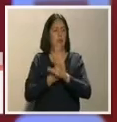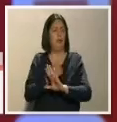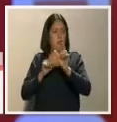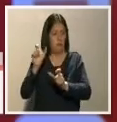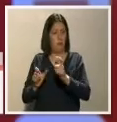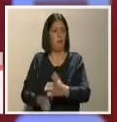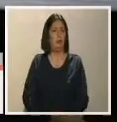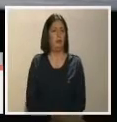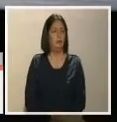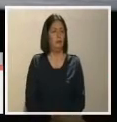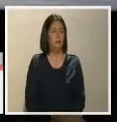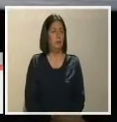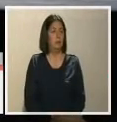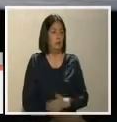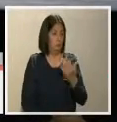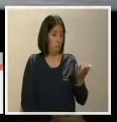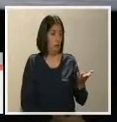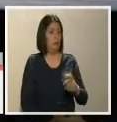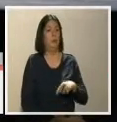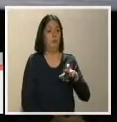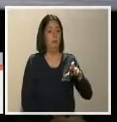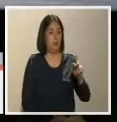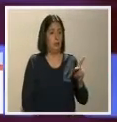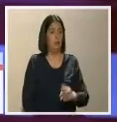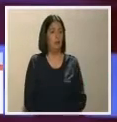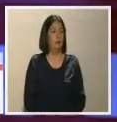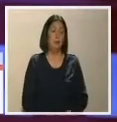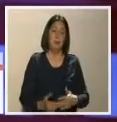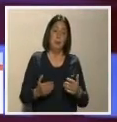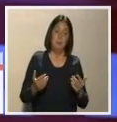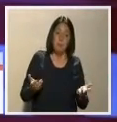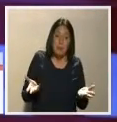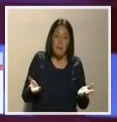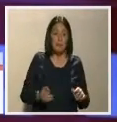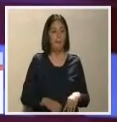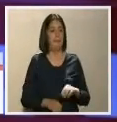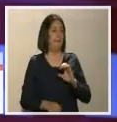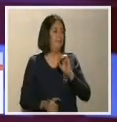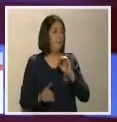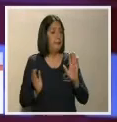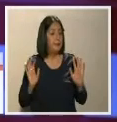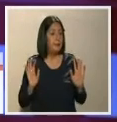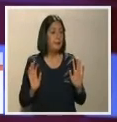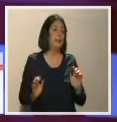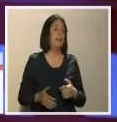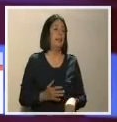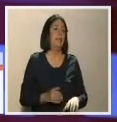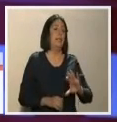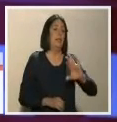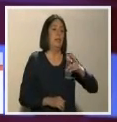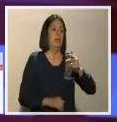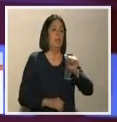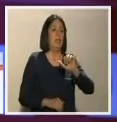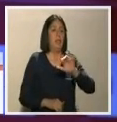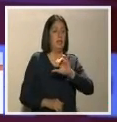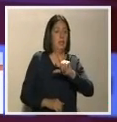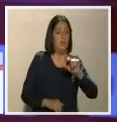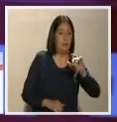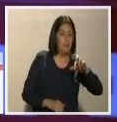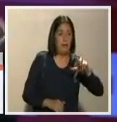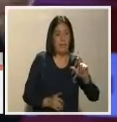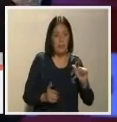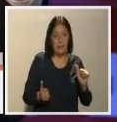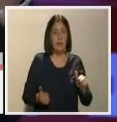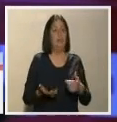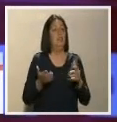ciudadana. Señor Kuczynski. Bueno, es un decir que en Chayapalca se